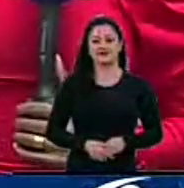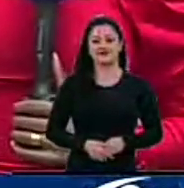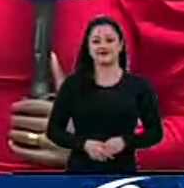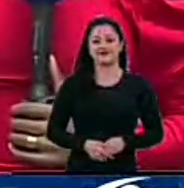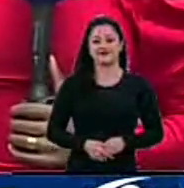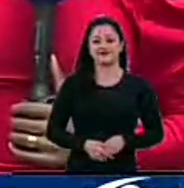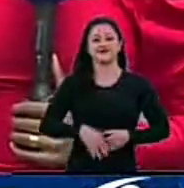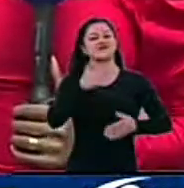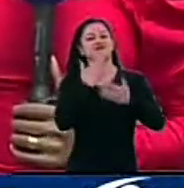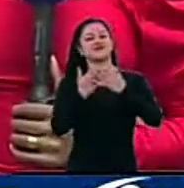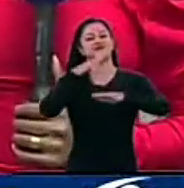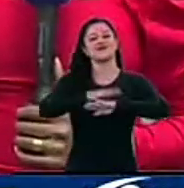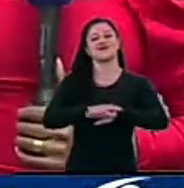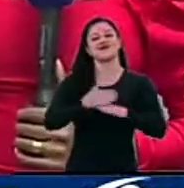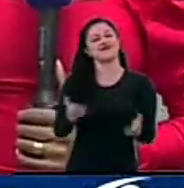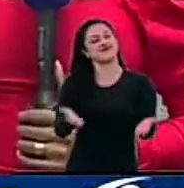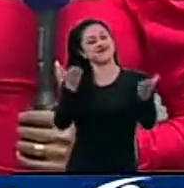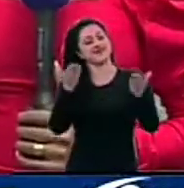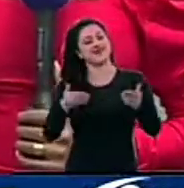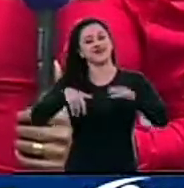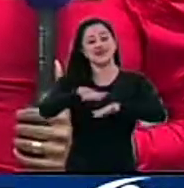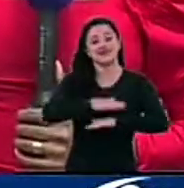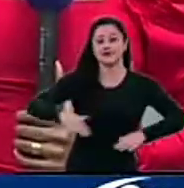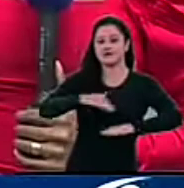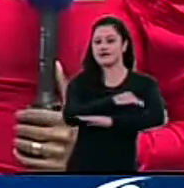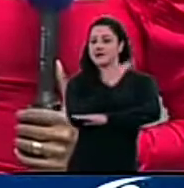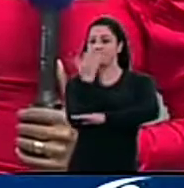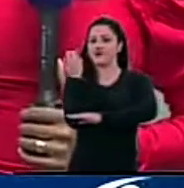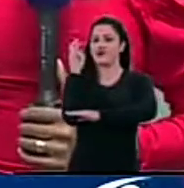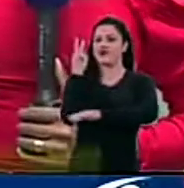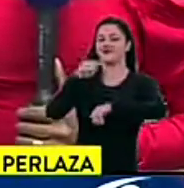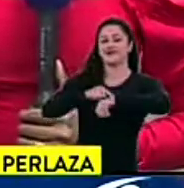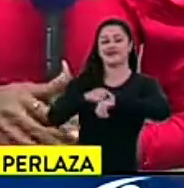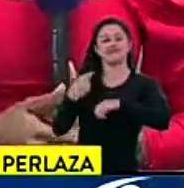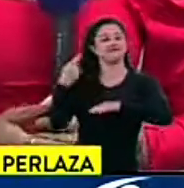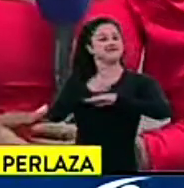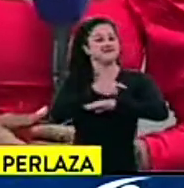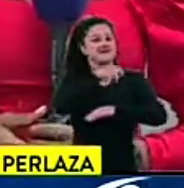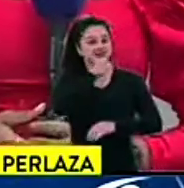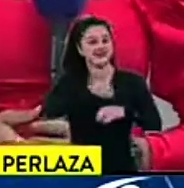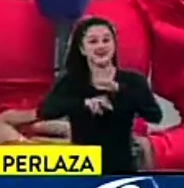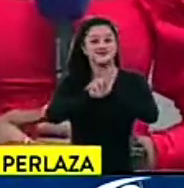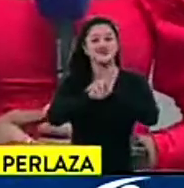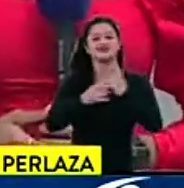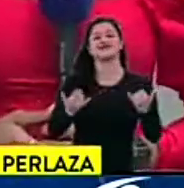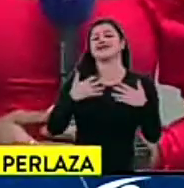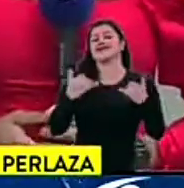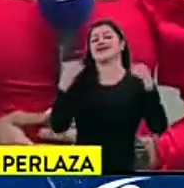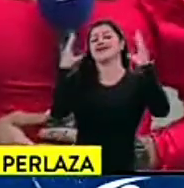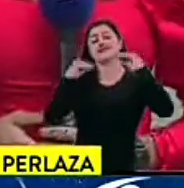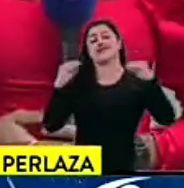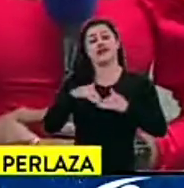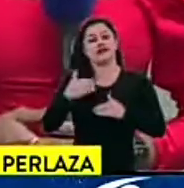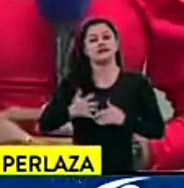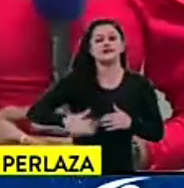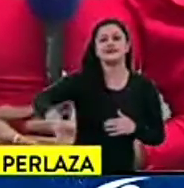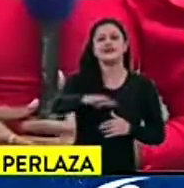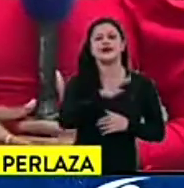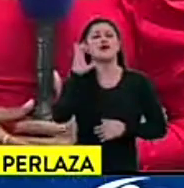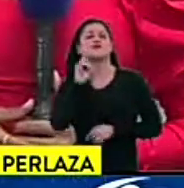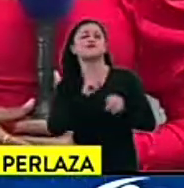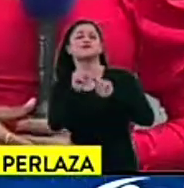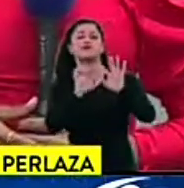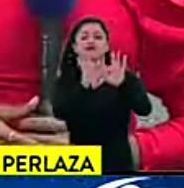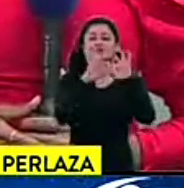Buenas tardes, bienvenidos a la edición del mediodía de Noticias Caracol. Felices Pascuas para todos ustedes y para sus familias. Hoy